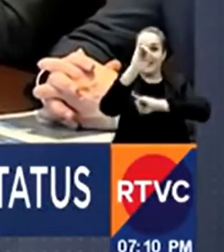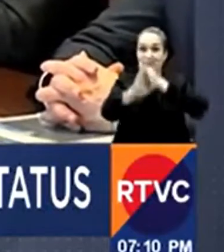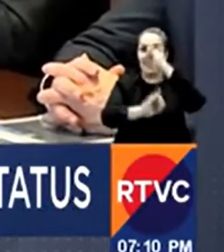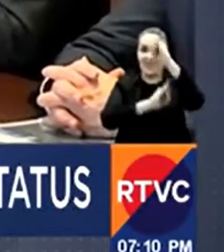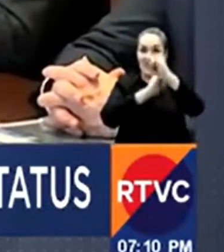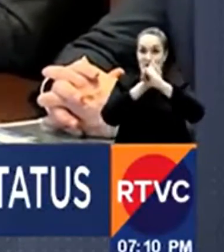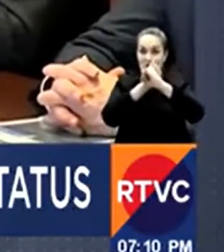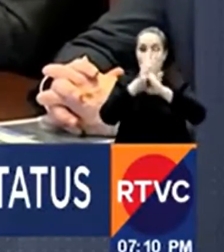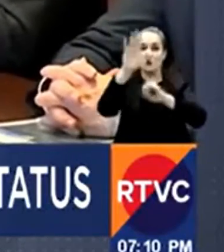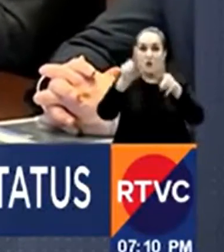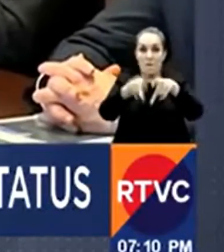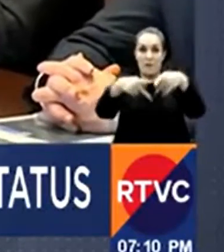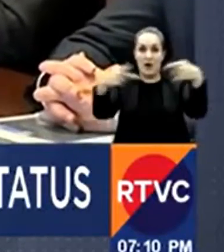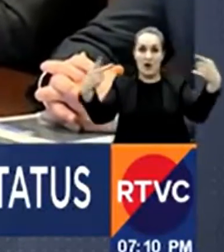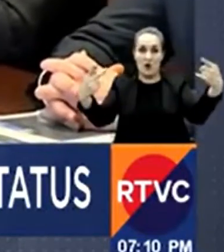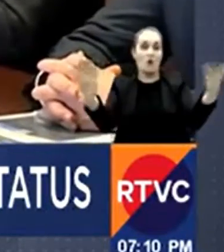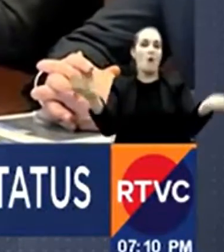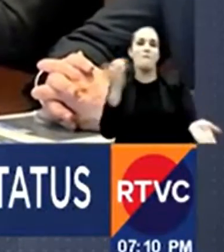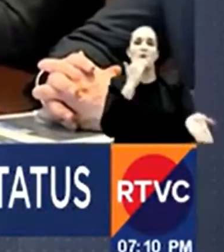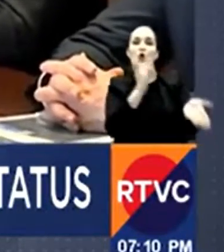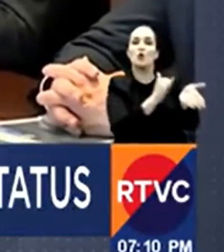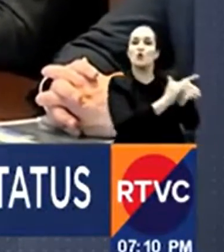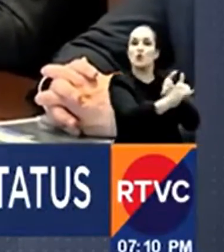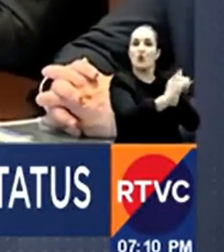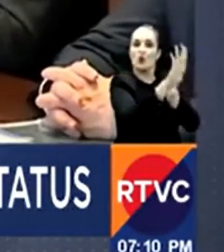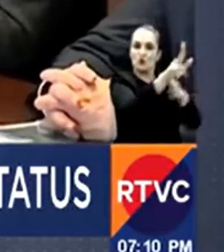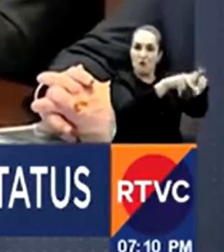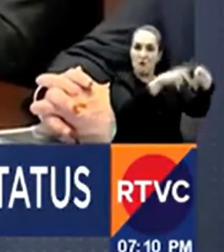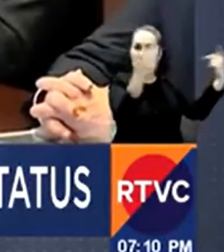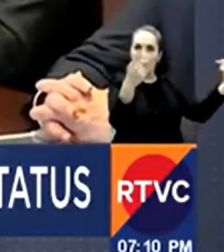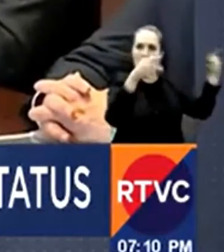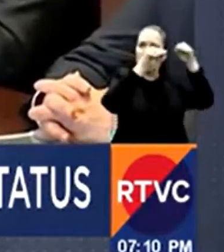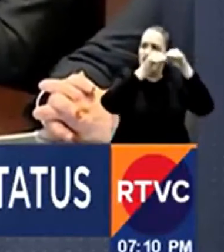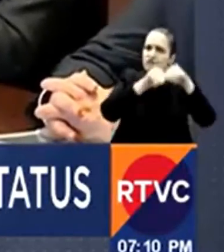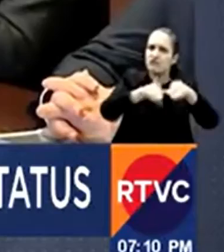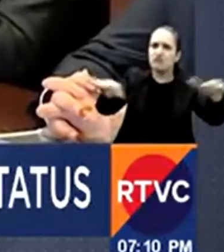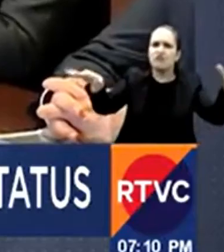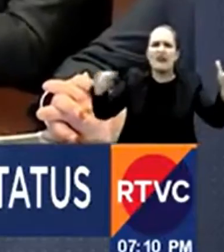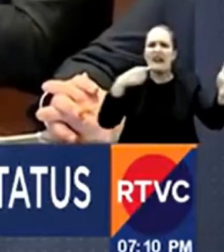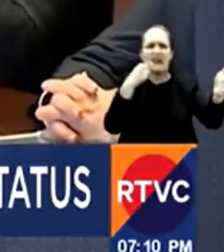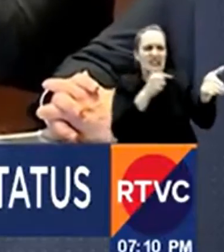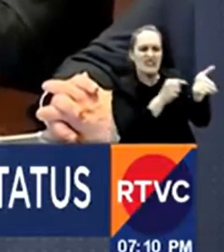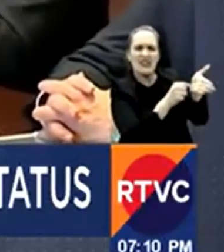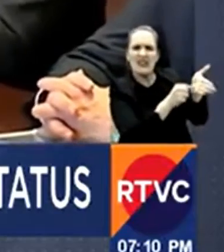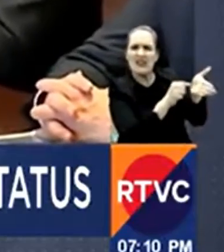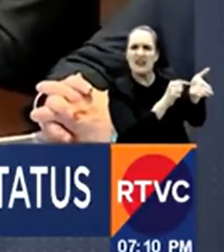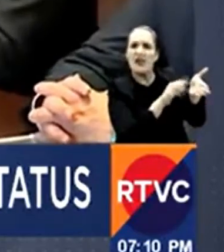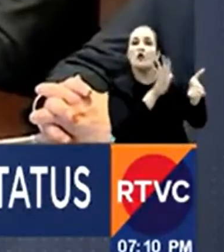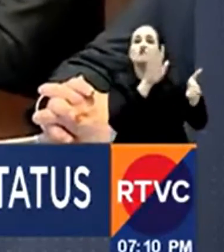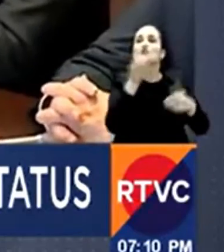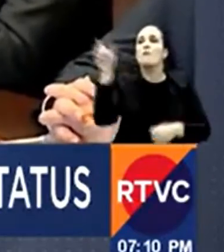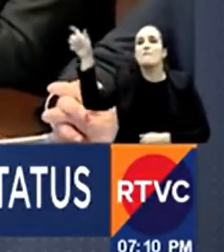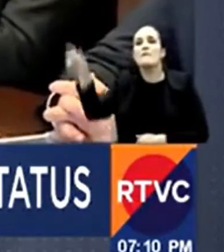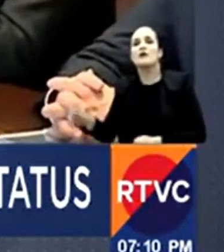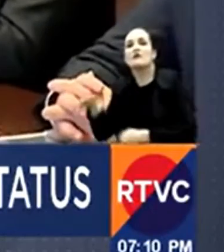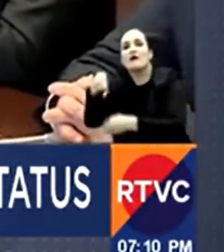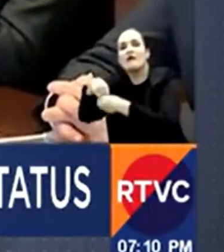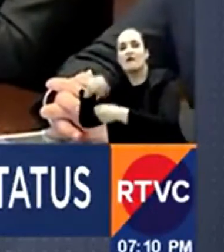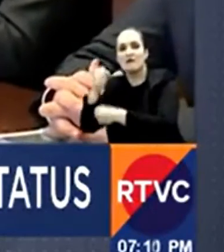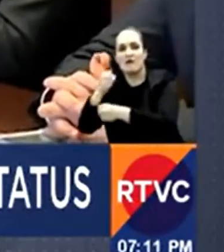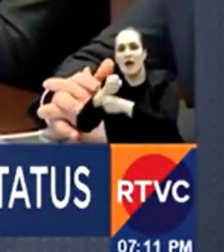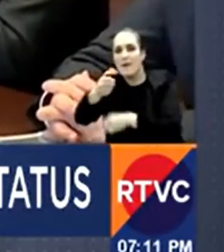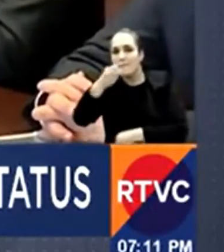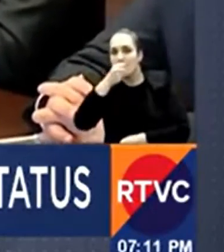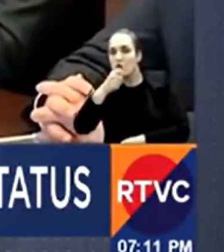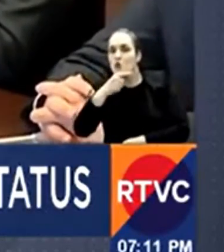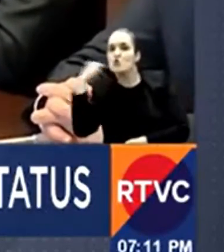York Times, resalta hoy. Es un artículo de un periodista ruso que escribió un